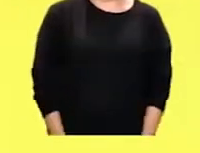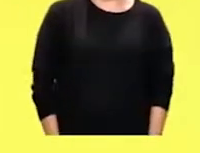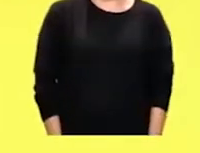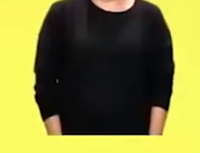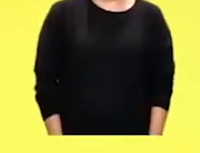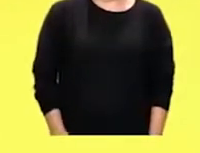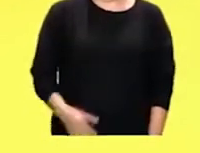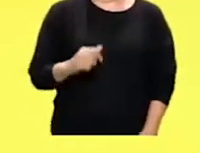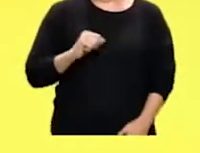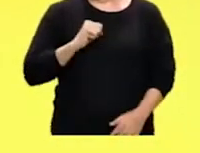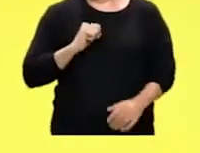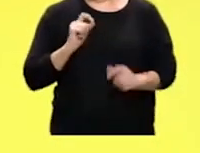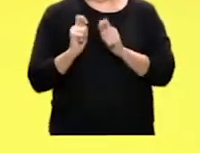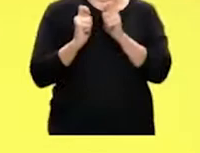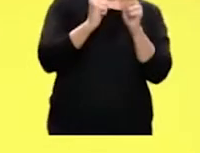Tenemos el gallardete.